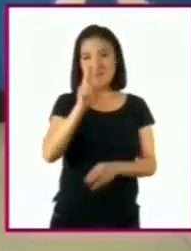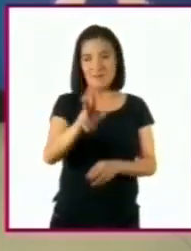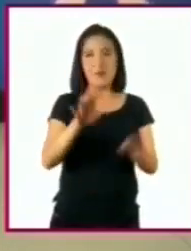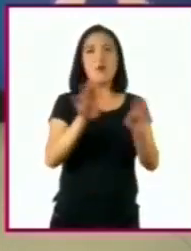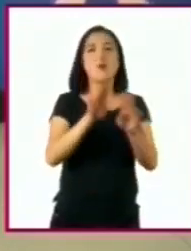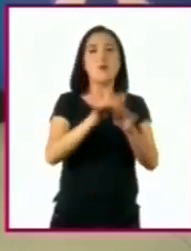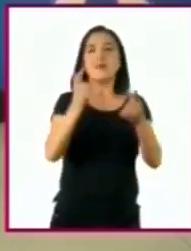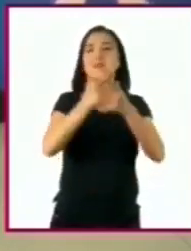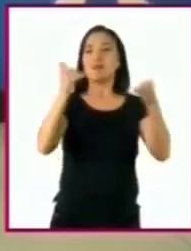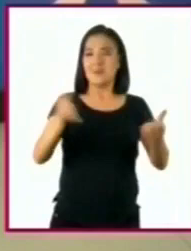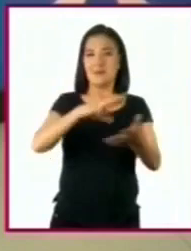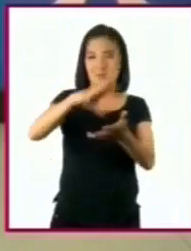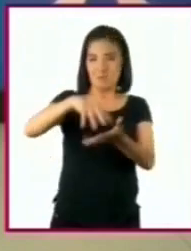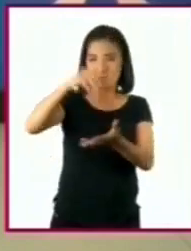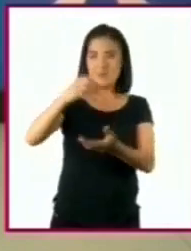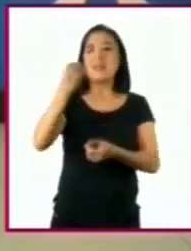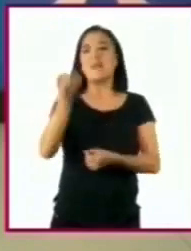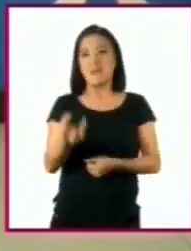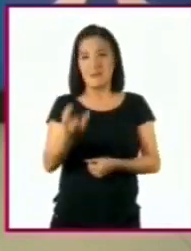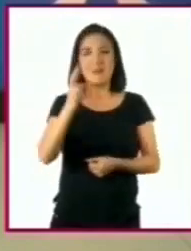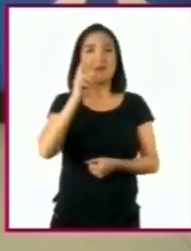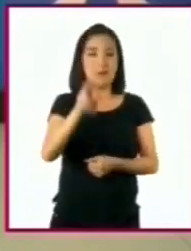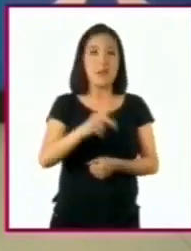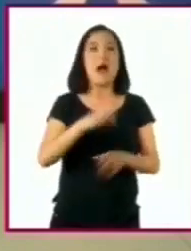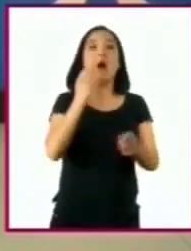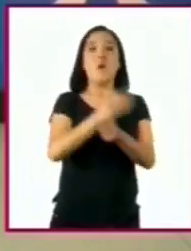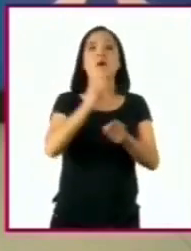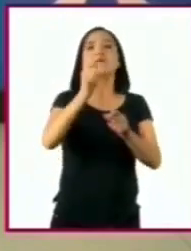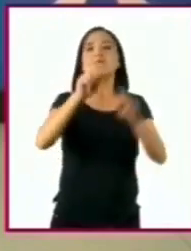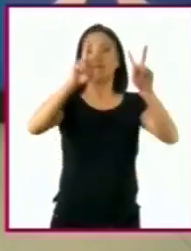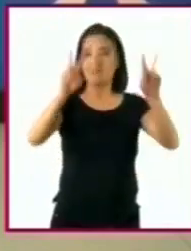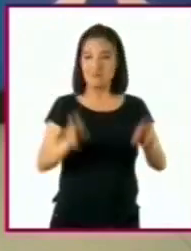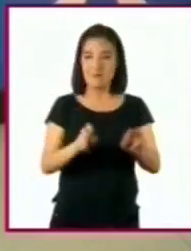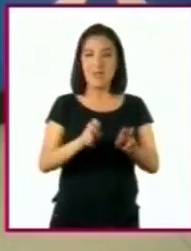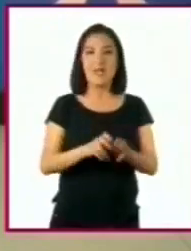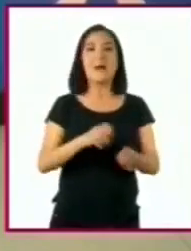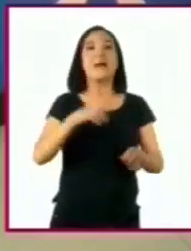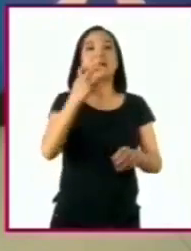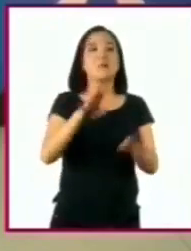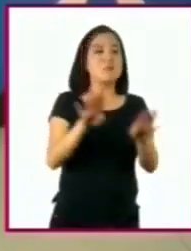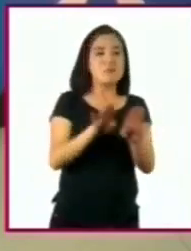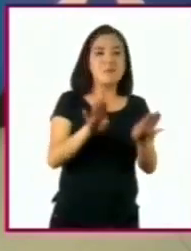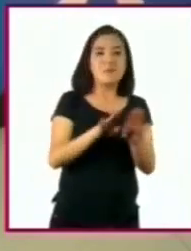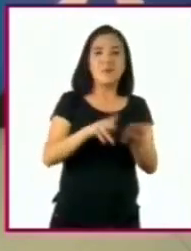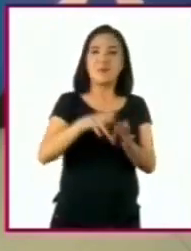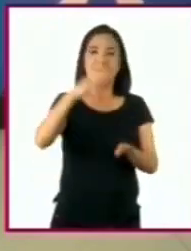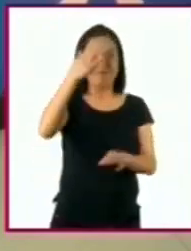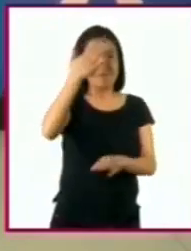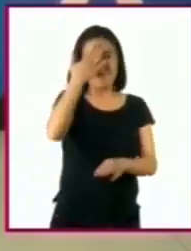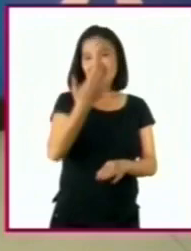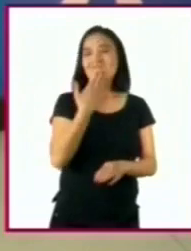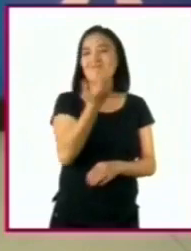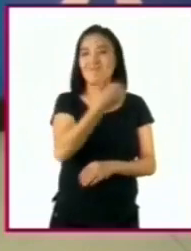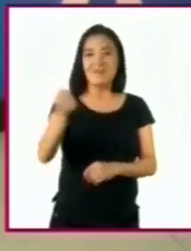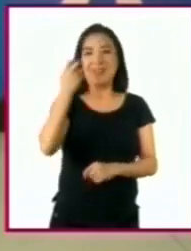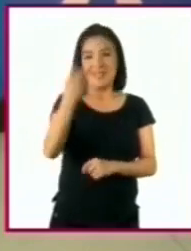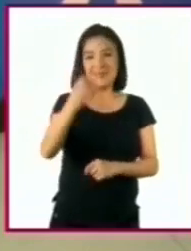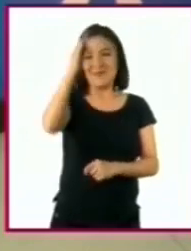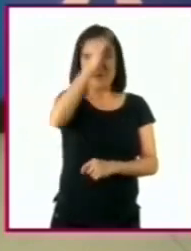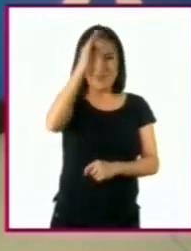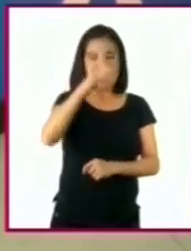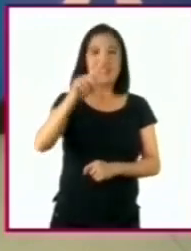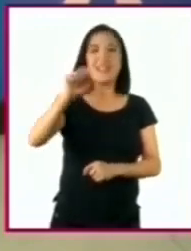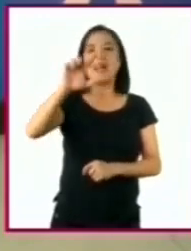geometría. Vayamos al tema de nuestra sesión, que es el trabajo más conocido del genio de Mileto. Me refiero,